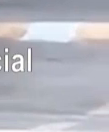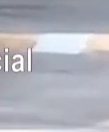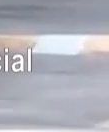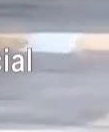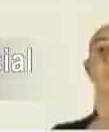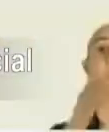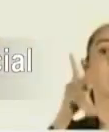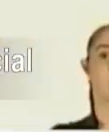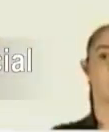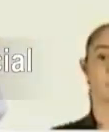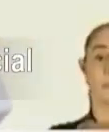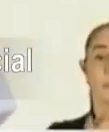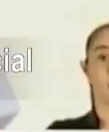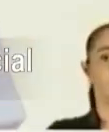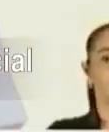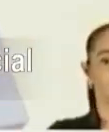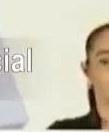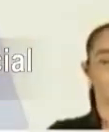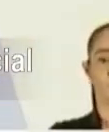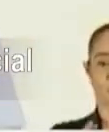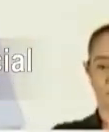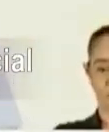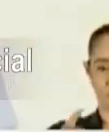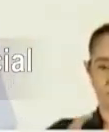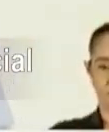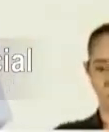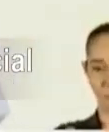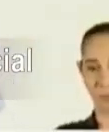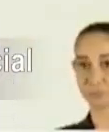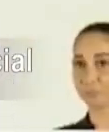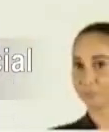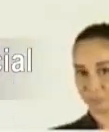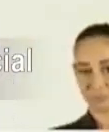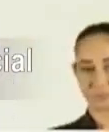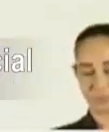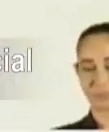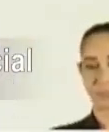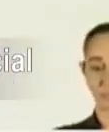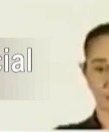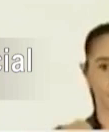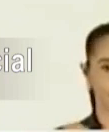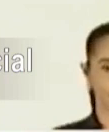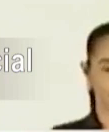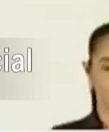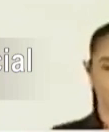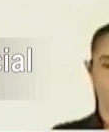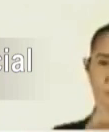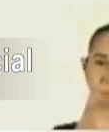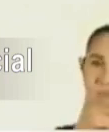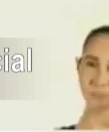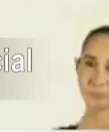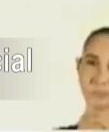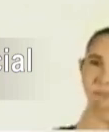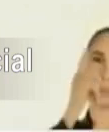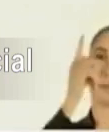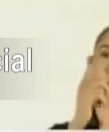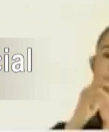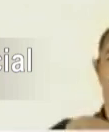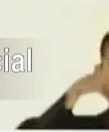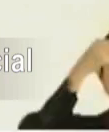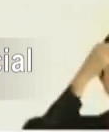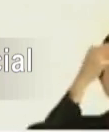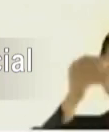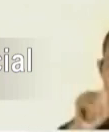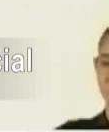reforma policial el nuevo centro situado en el Antiguo hotel Bahía príncipe Río San Juan